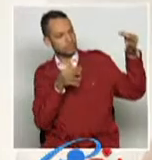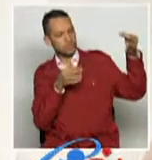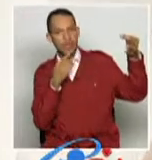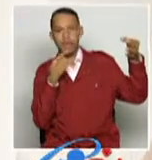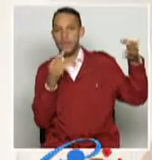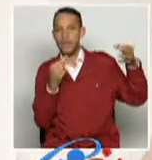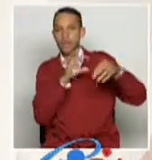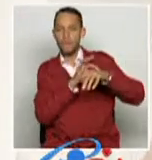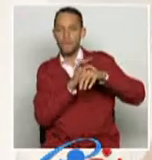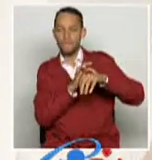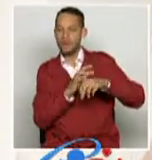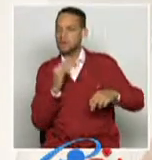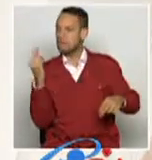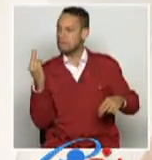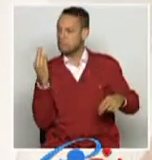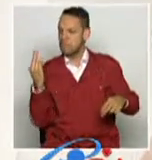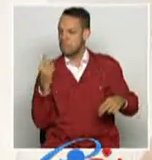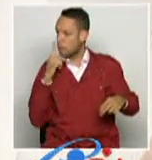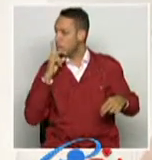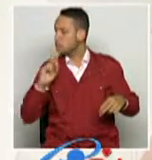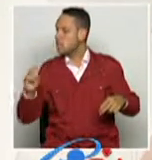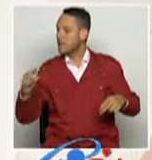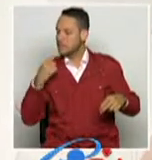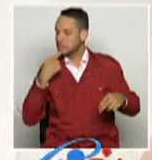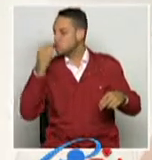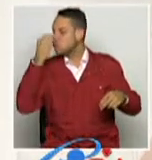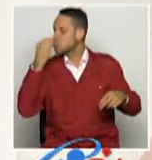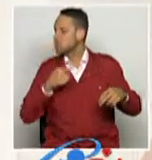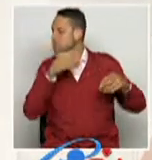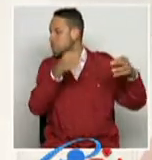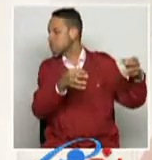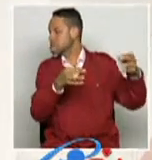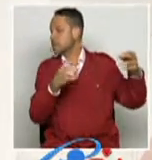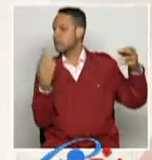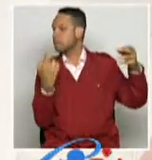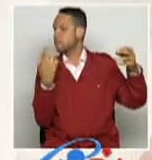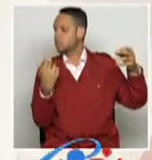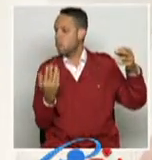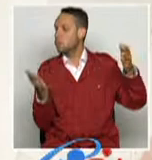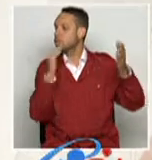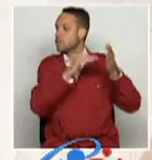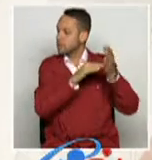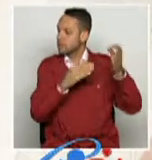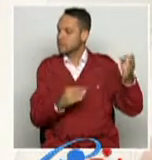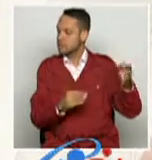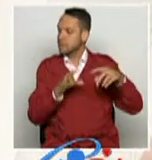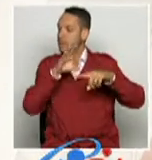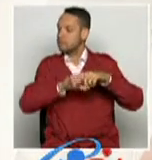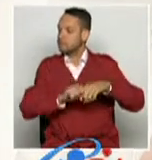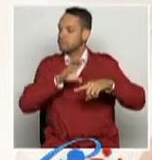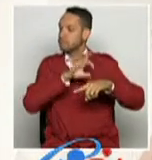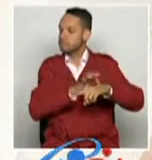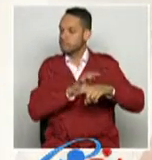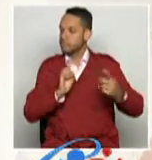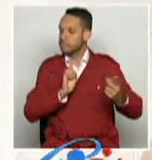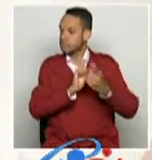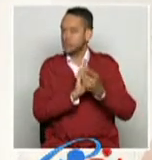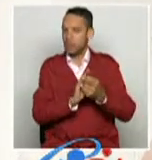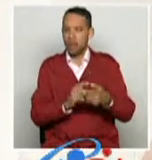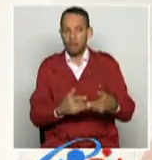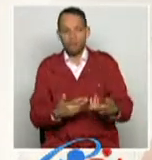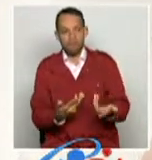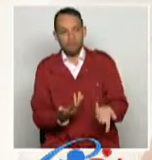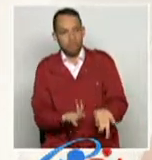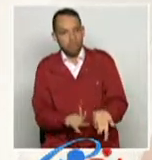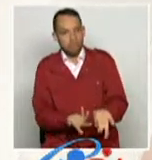me dijo que volví a repetir que esos exámenes no servían, que los volví a repetir y que volviera a pedir la cita. Y